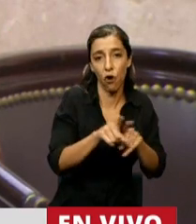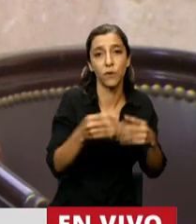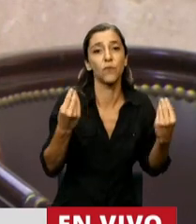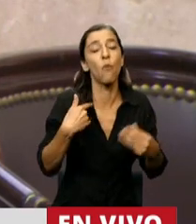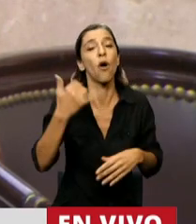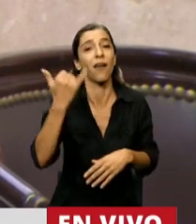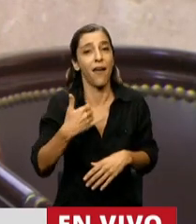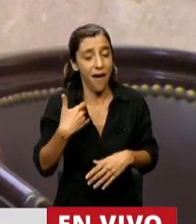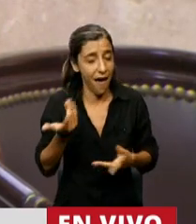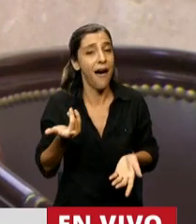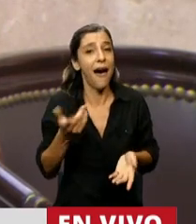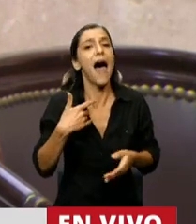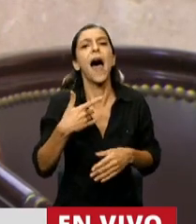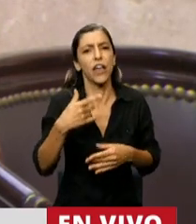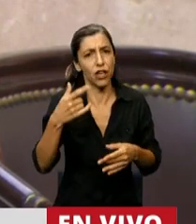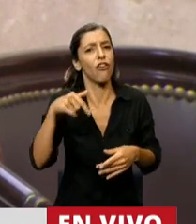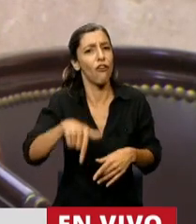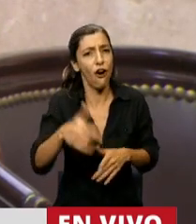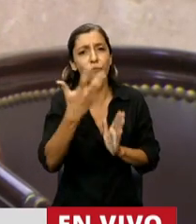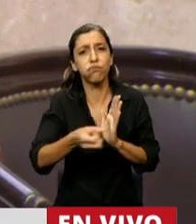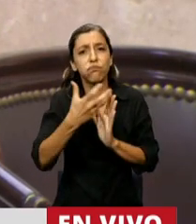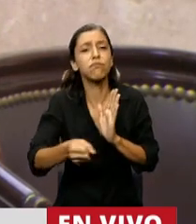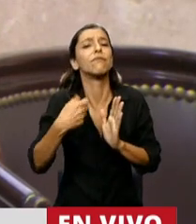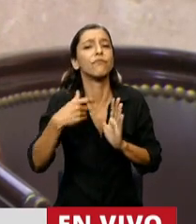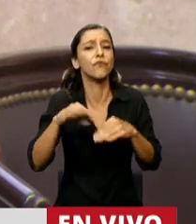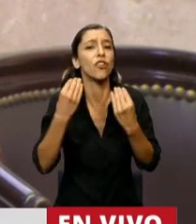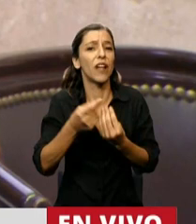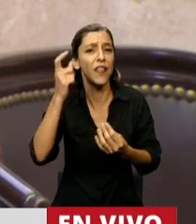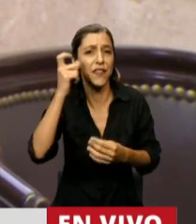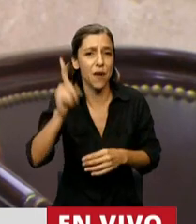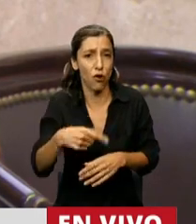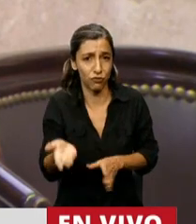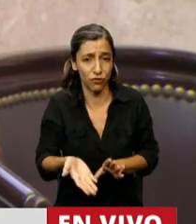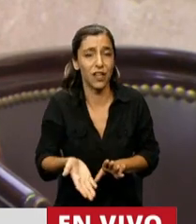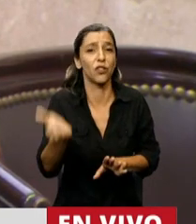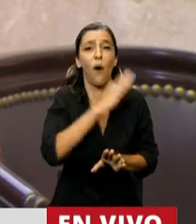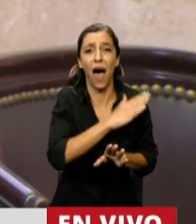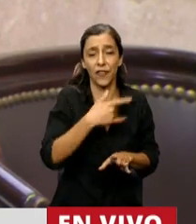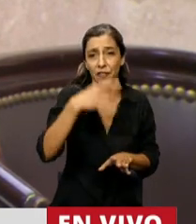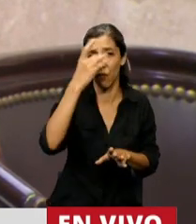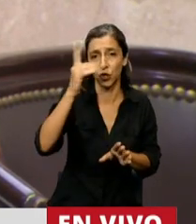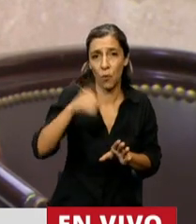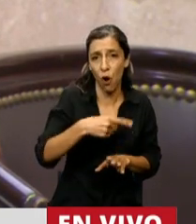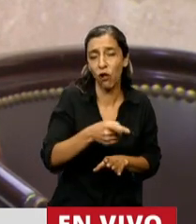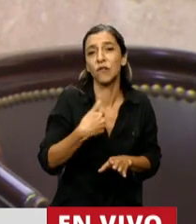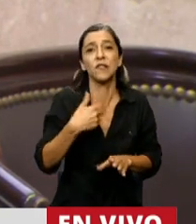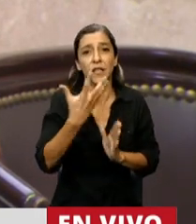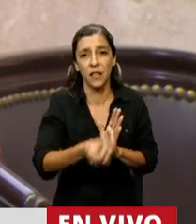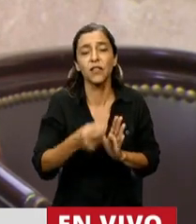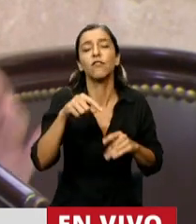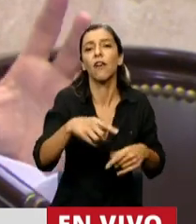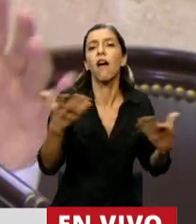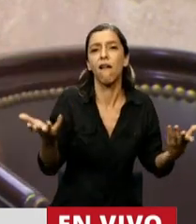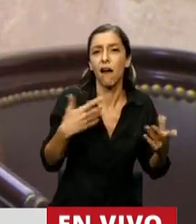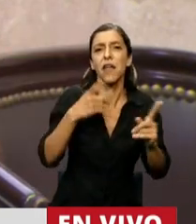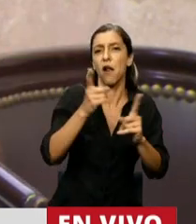los jubilados. Antes era un 12%, hoy aportan un 10%. Veníamos de ahí, veníamos de La Plata y fuimos reprimidos. Ahora